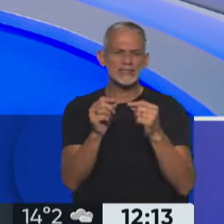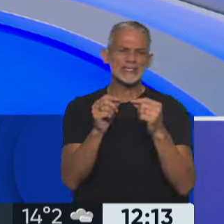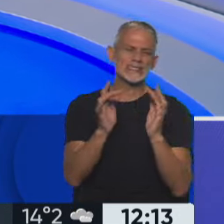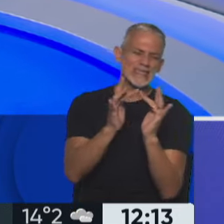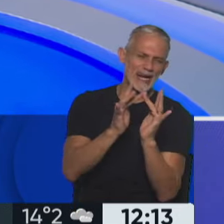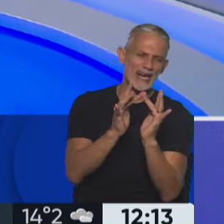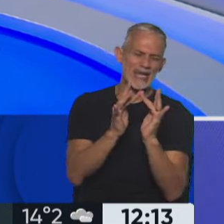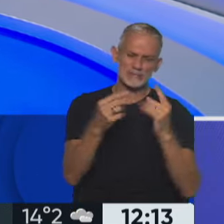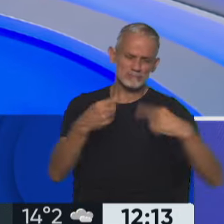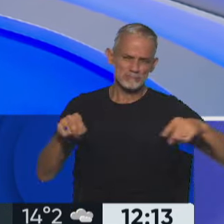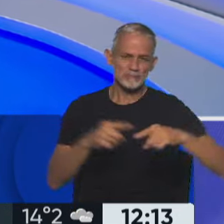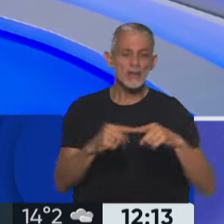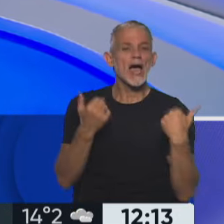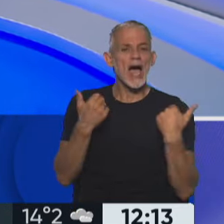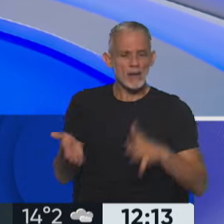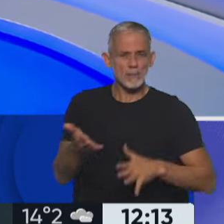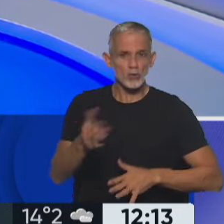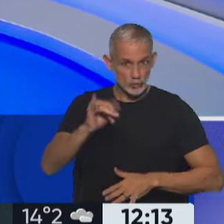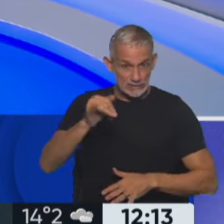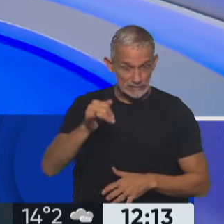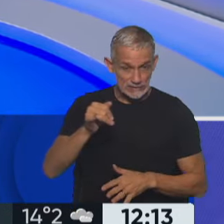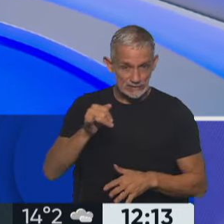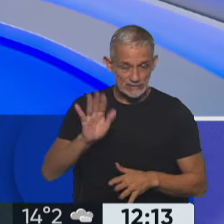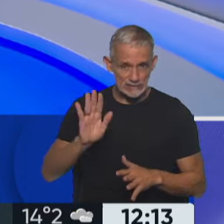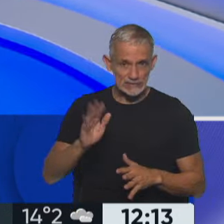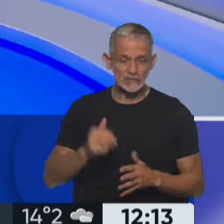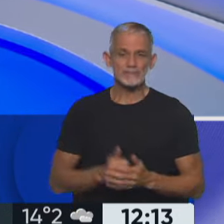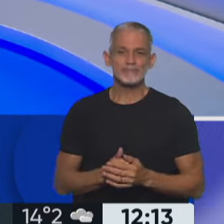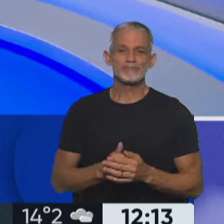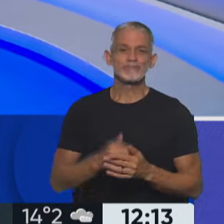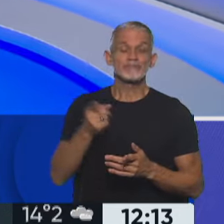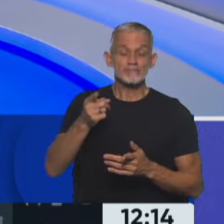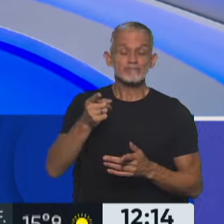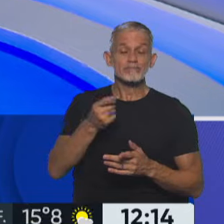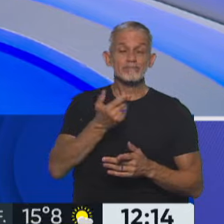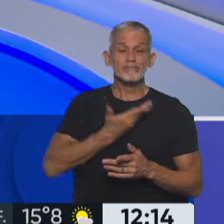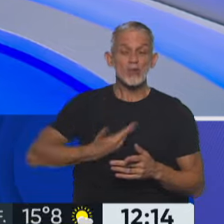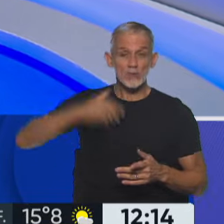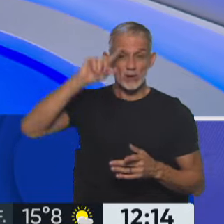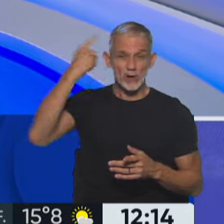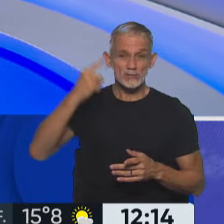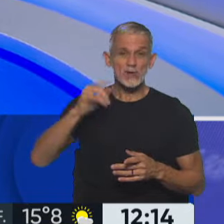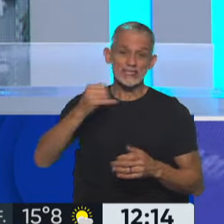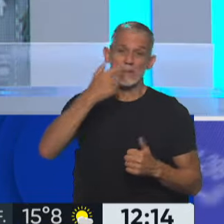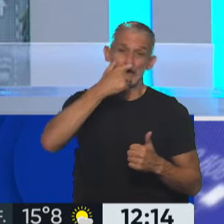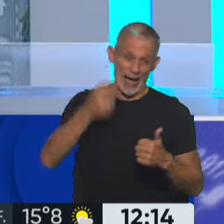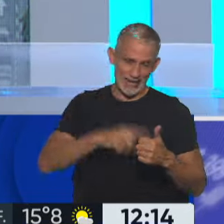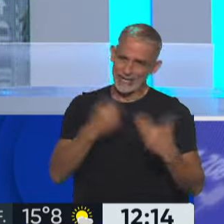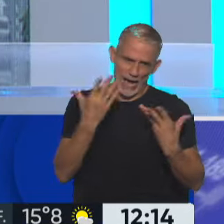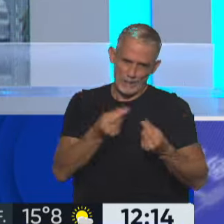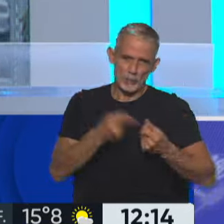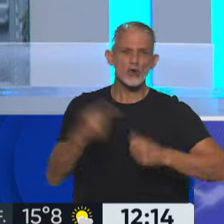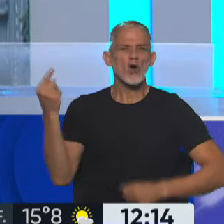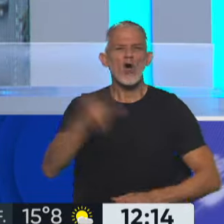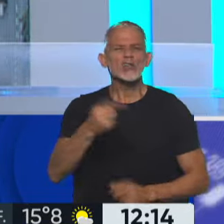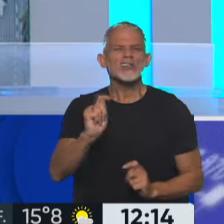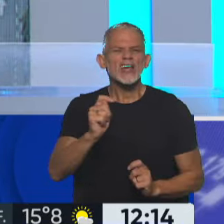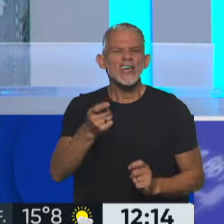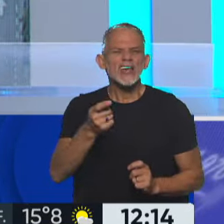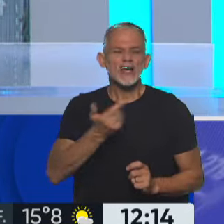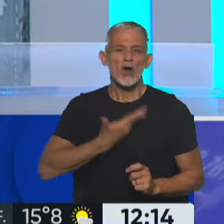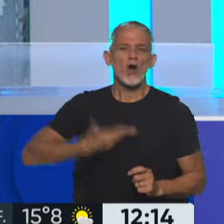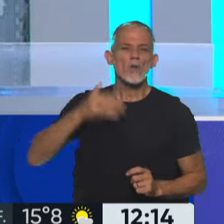su posicionamiento No sí a favor de la posición del gobierno nacional está Jorge macri en contra está